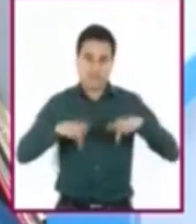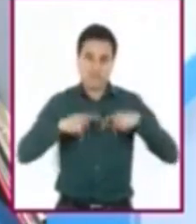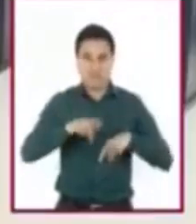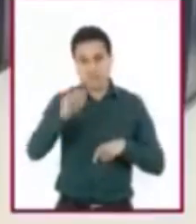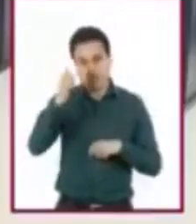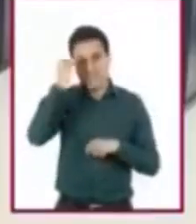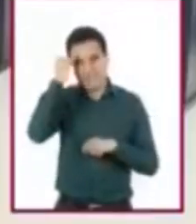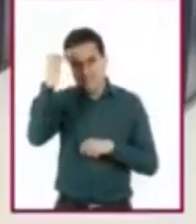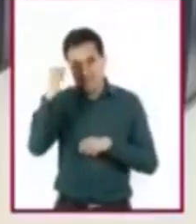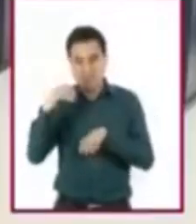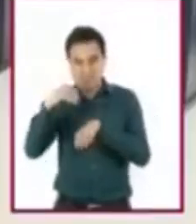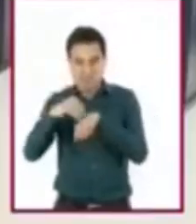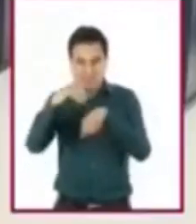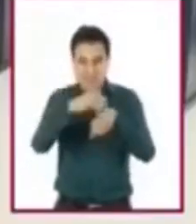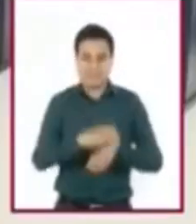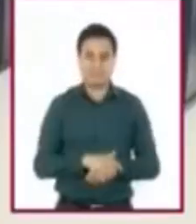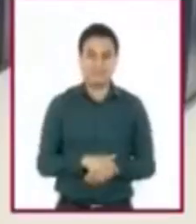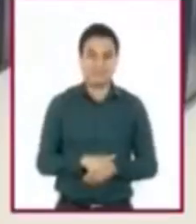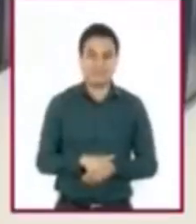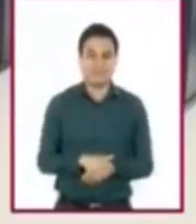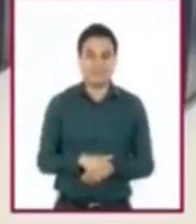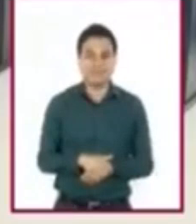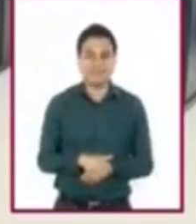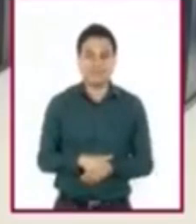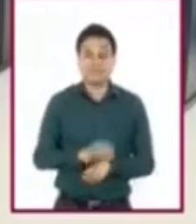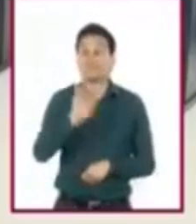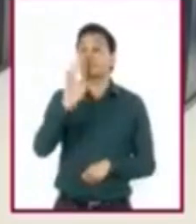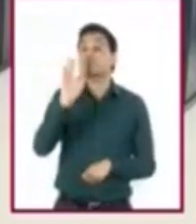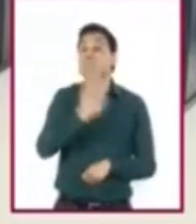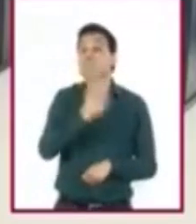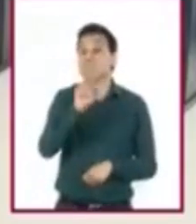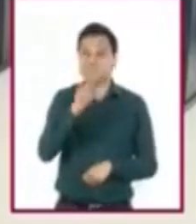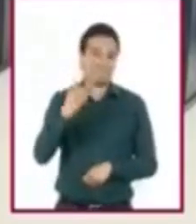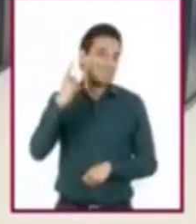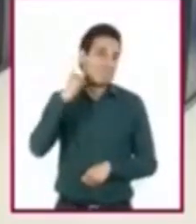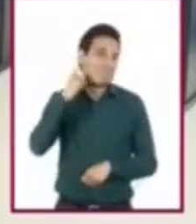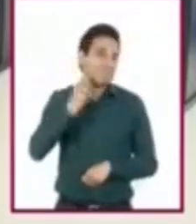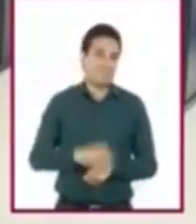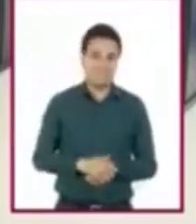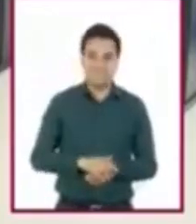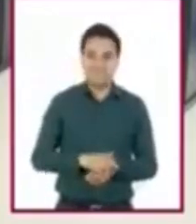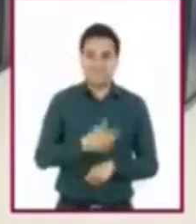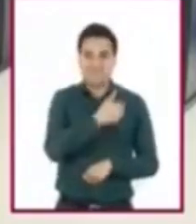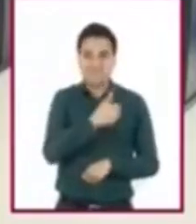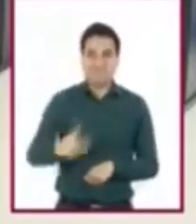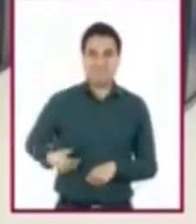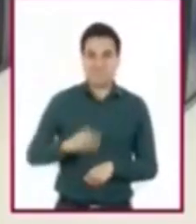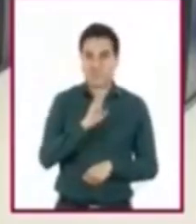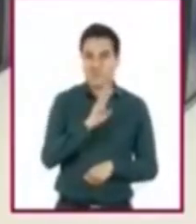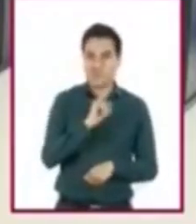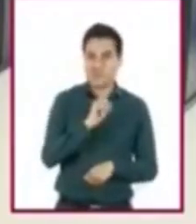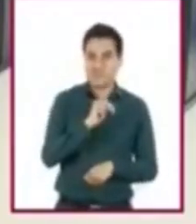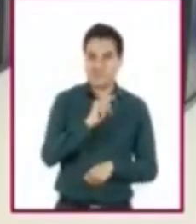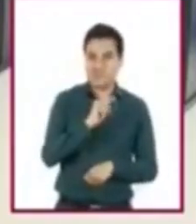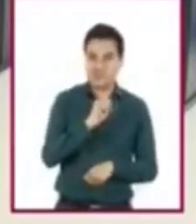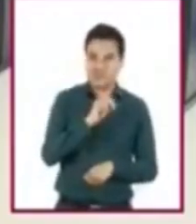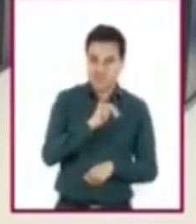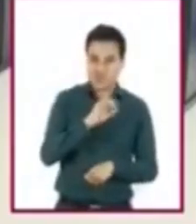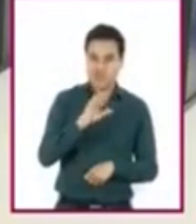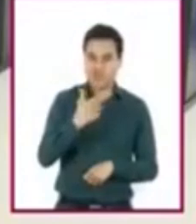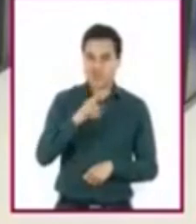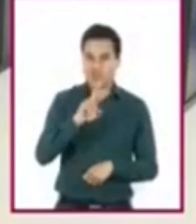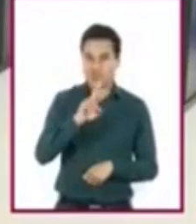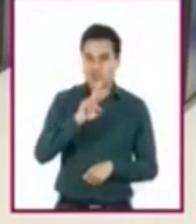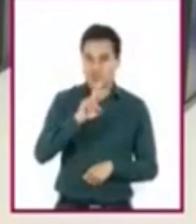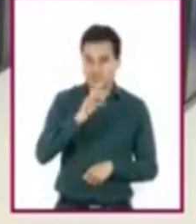estudiado. Tal vez hayas escuchado por ahí la frase de Winston Churchill que dijo que la historia la escriben